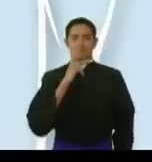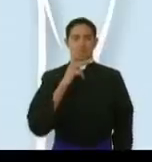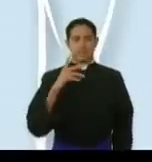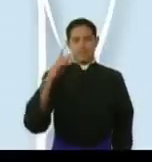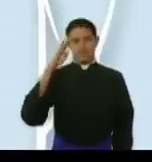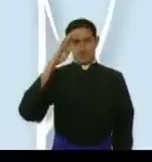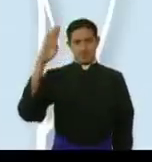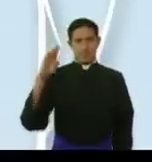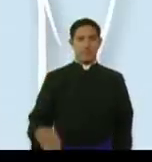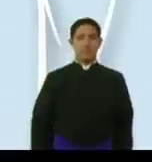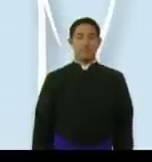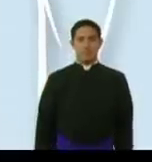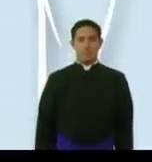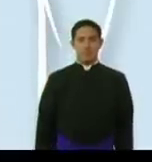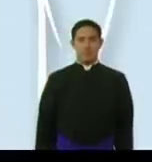Palabra del Señor.